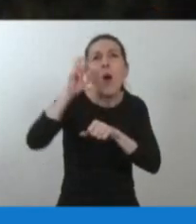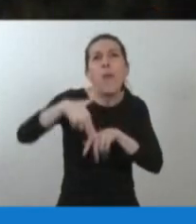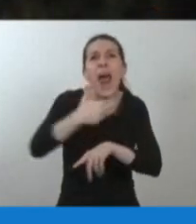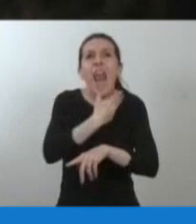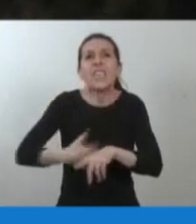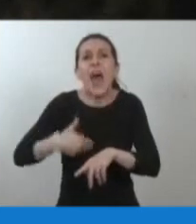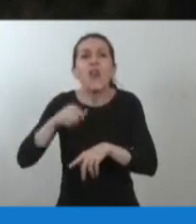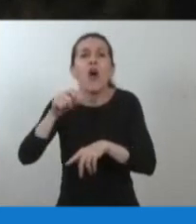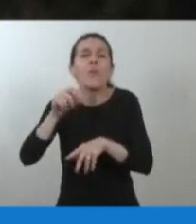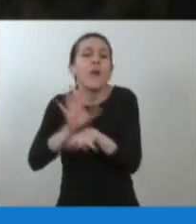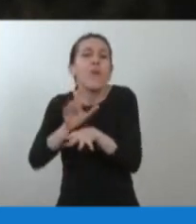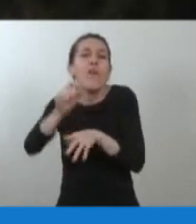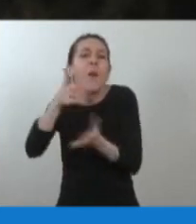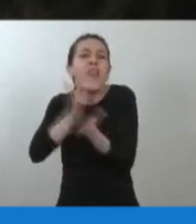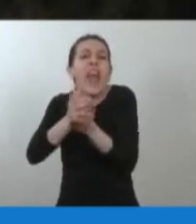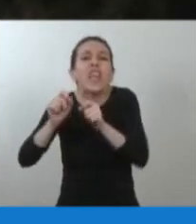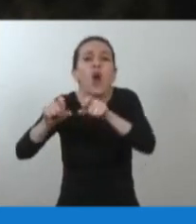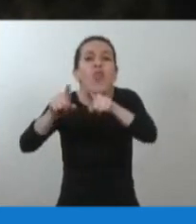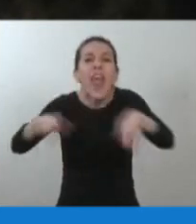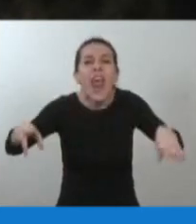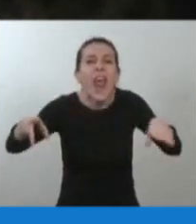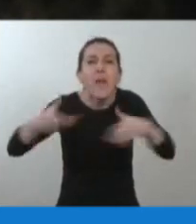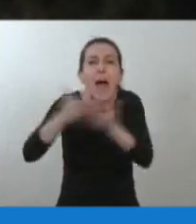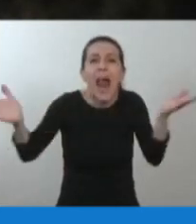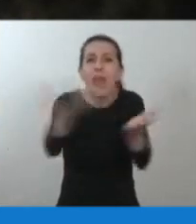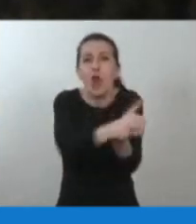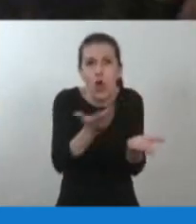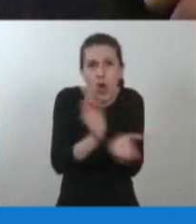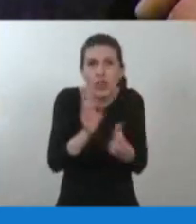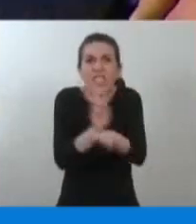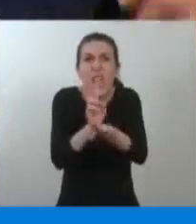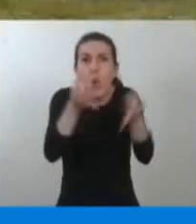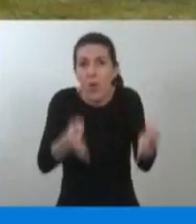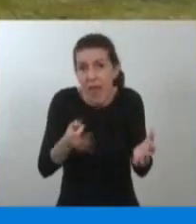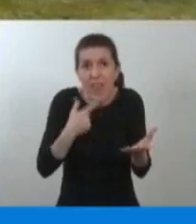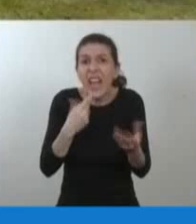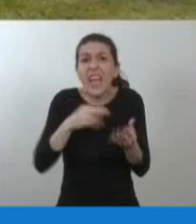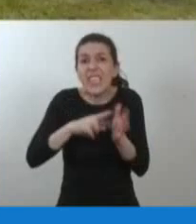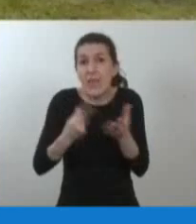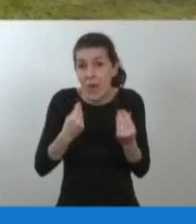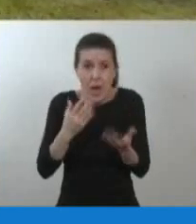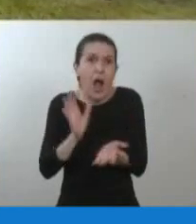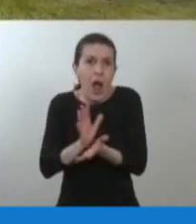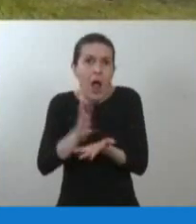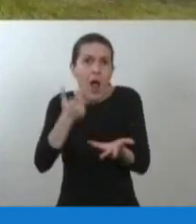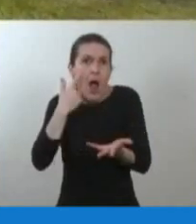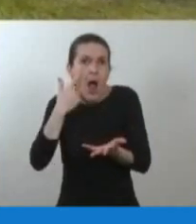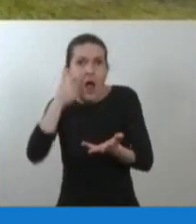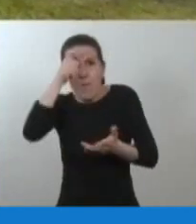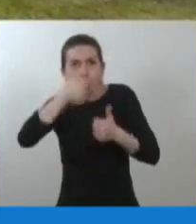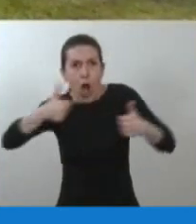estado de derecho habla de todo eso habla de darle seguridad a los ciudadanos